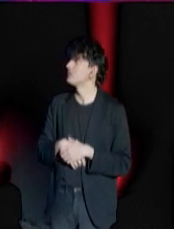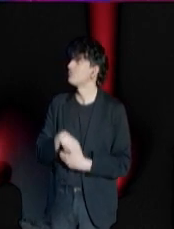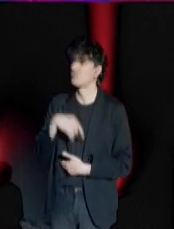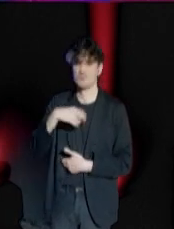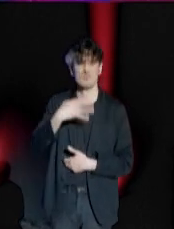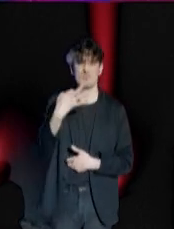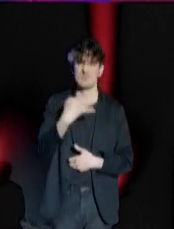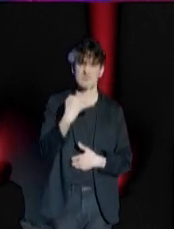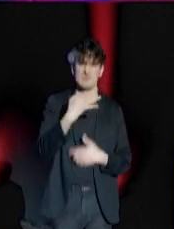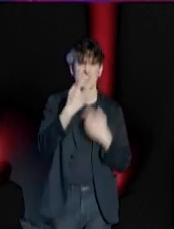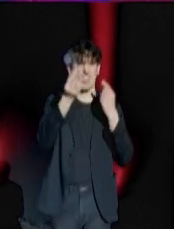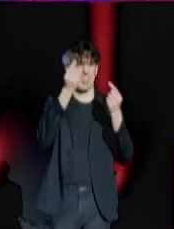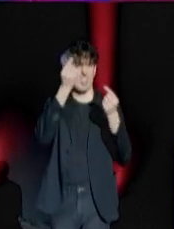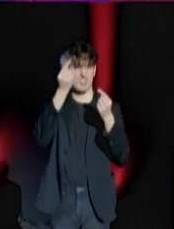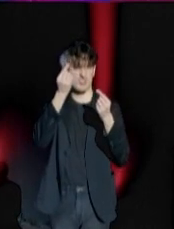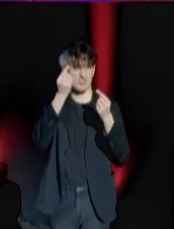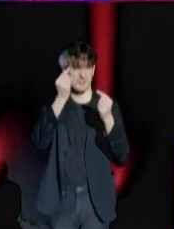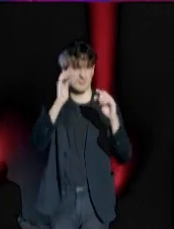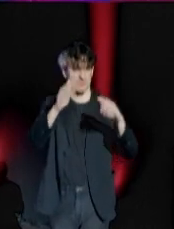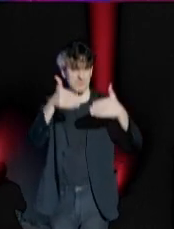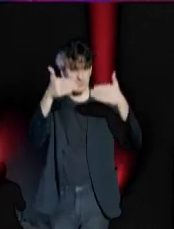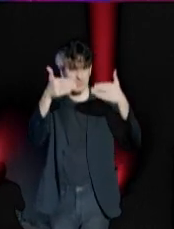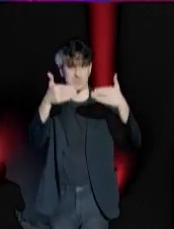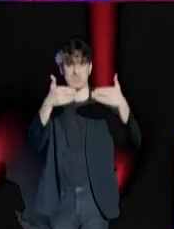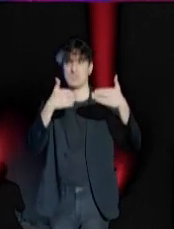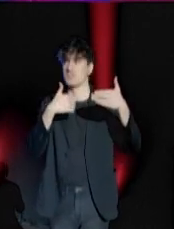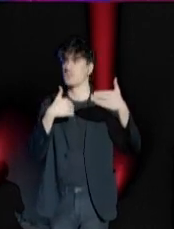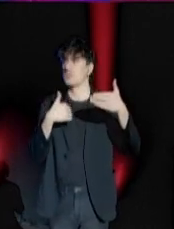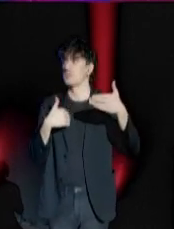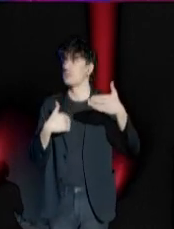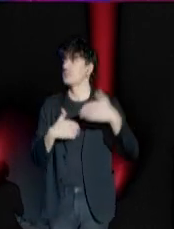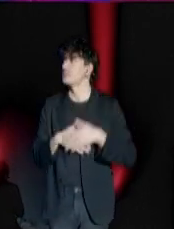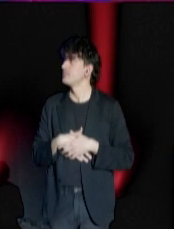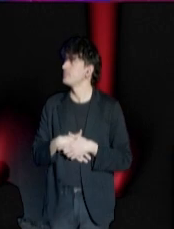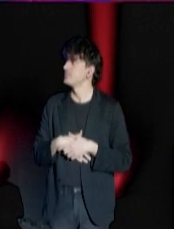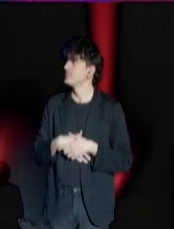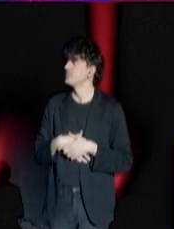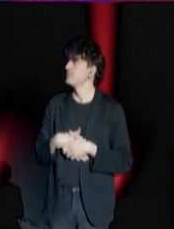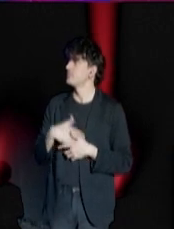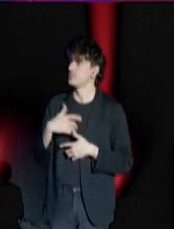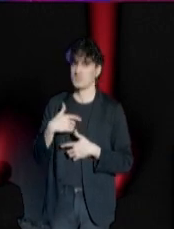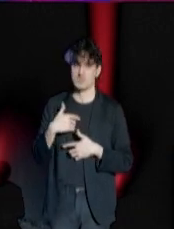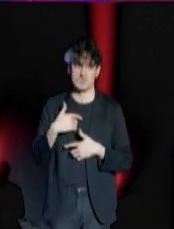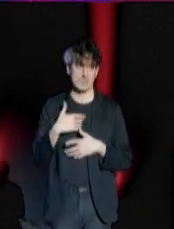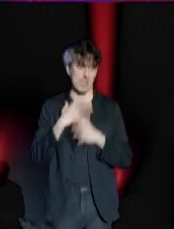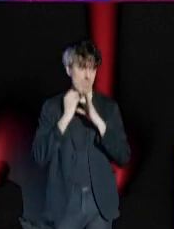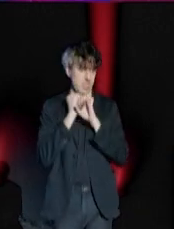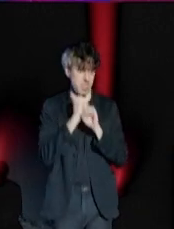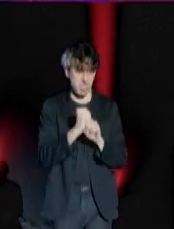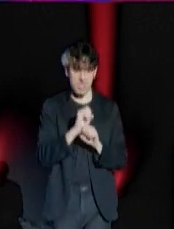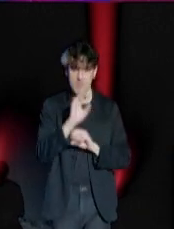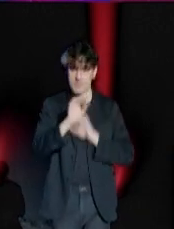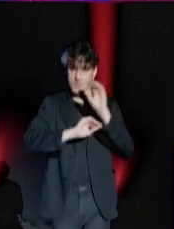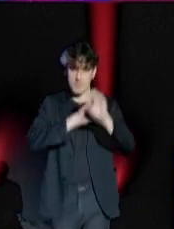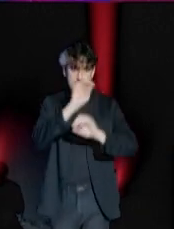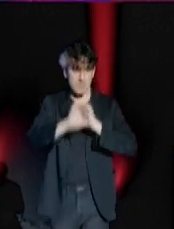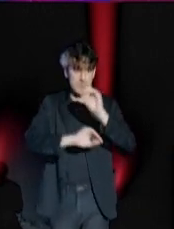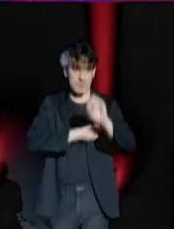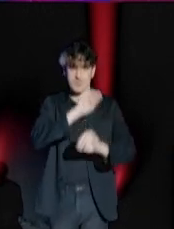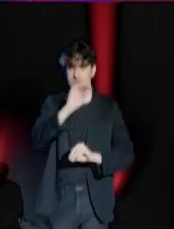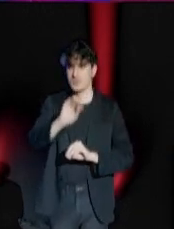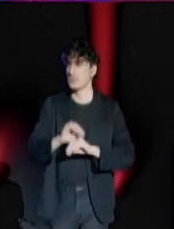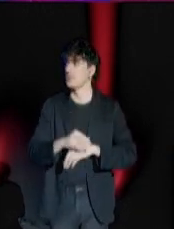todos los datos y le sigo preguntando aquí Confieso que me tengo que desenganchar Porque sigo preguntándole más y hay un momento que digo vale tío o sea